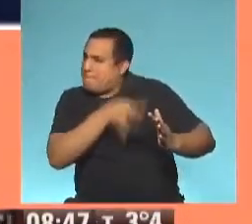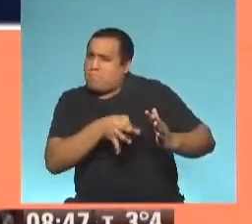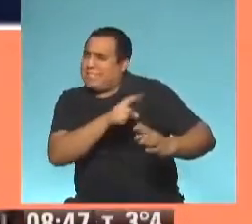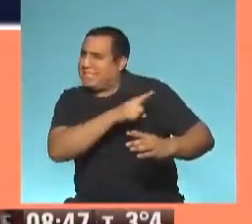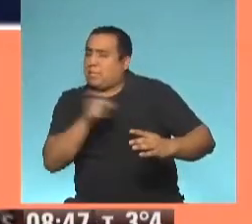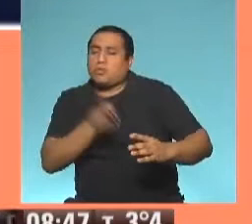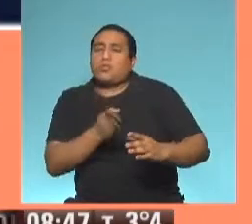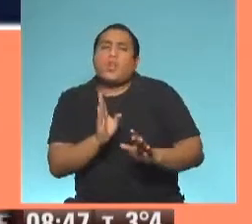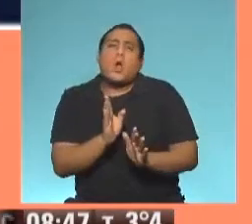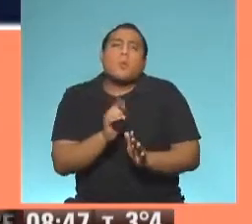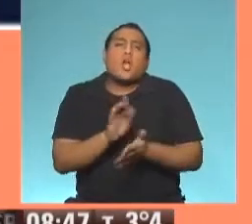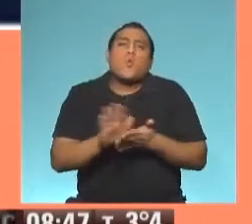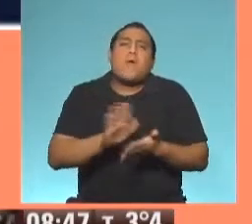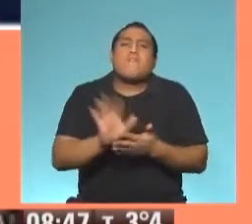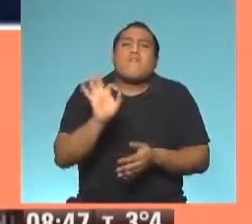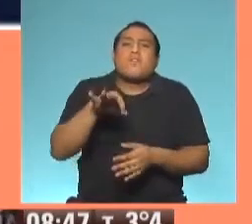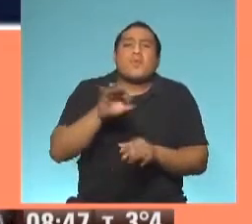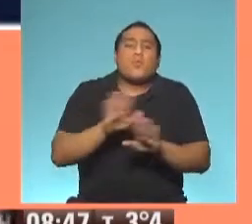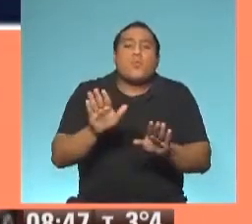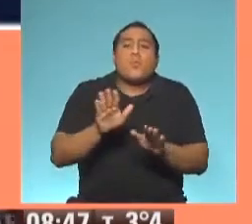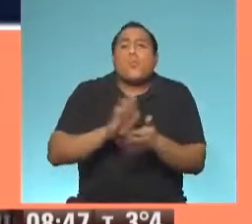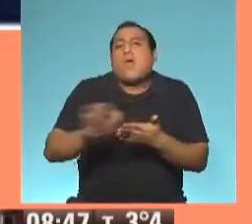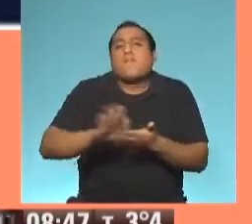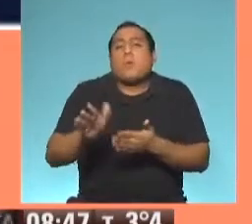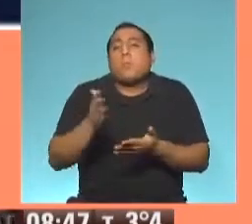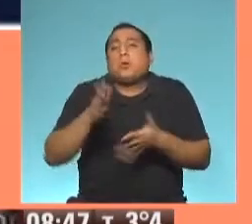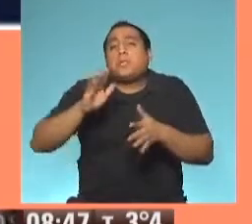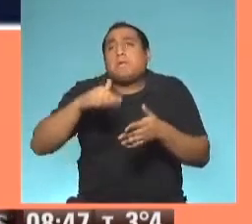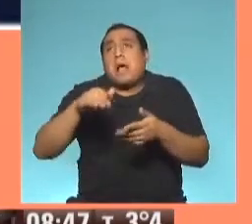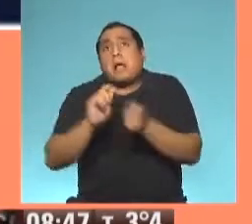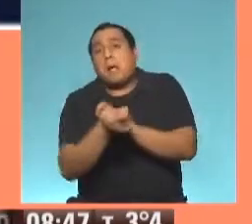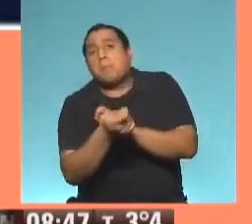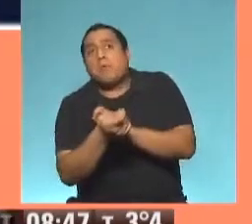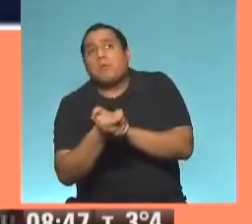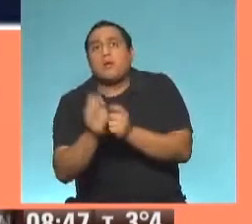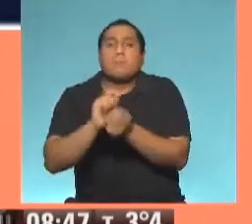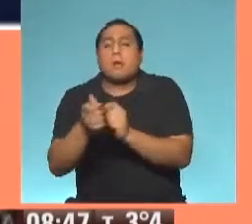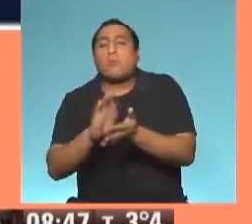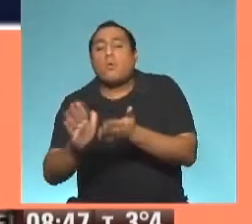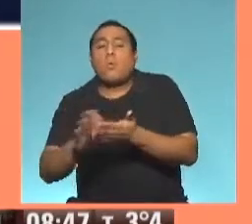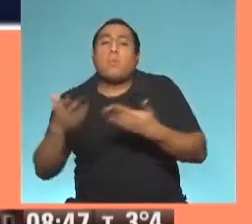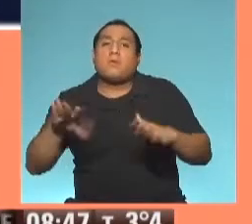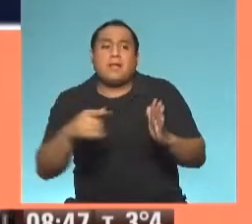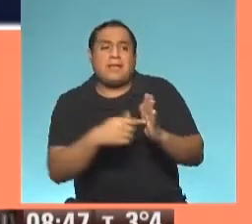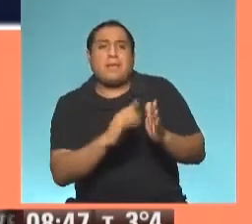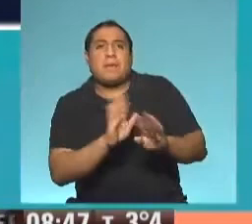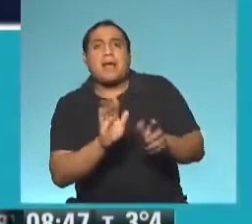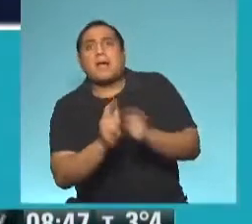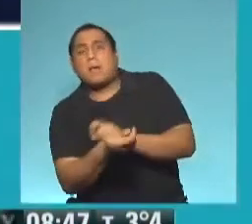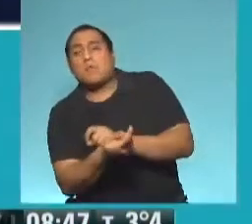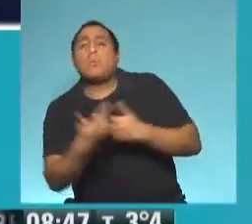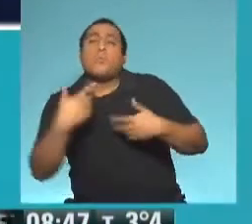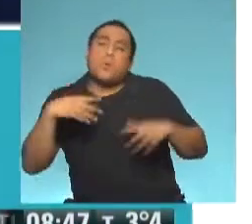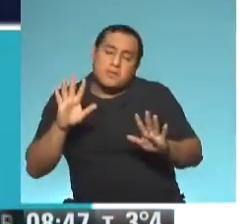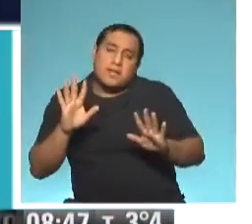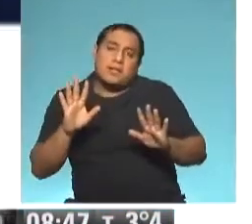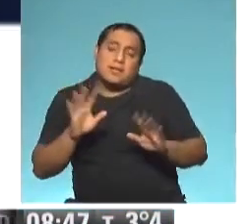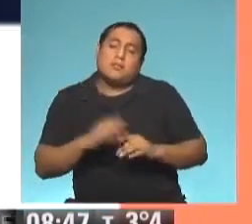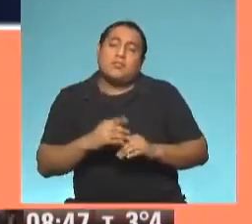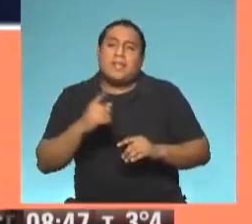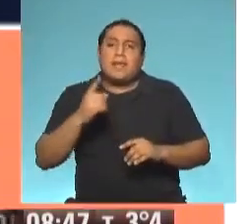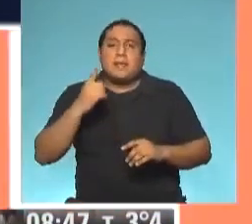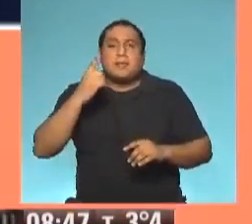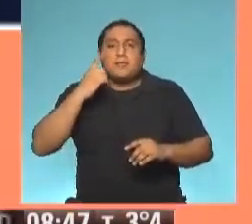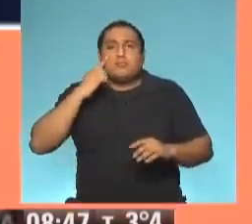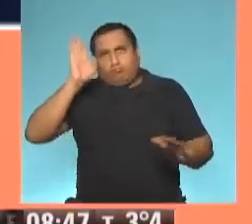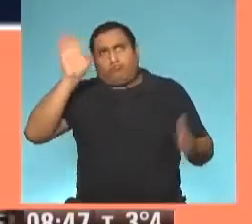es muy nuevo, que se está conociendo, y todas las decisiones tienen que ver un poco con este perfil, con esta circunstancia. Ahora, cuando hablamos de